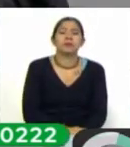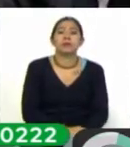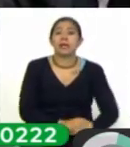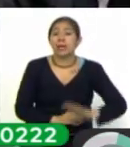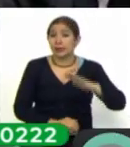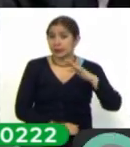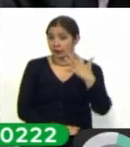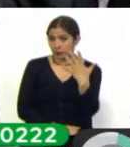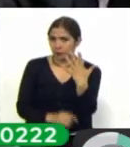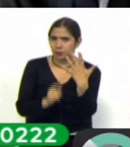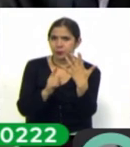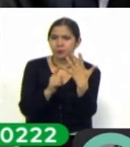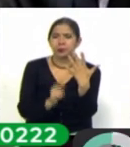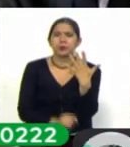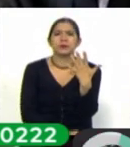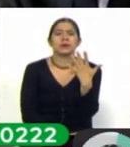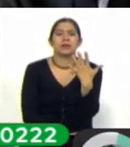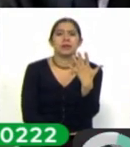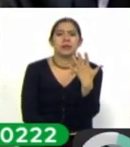5.